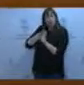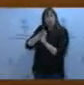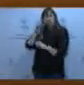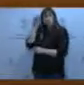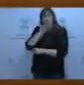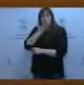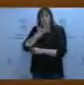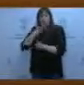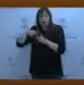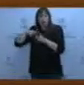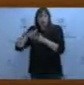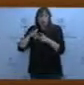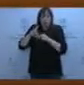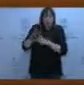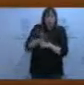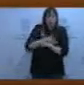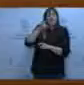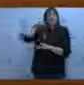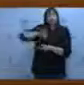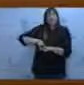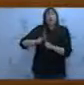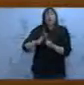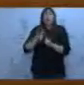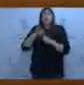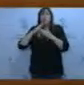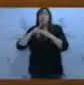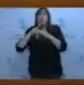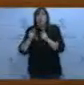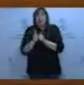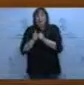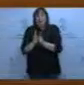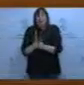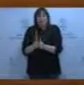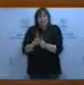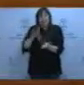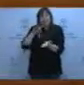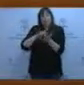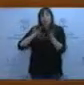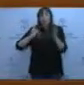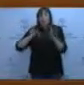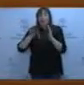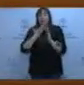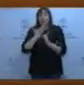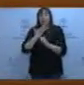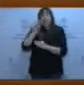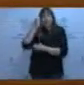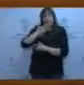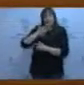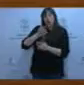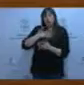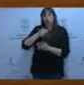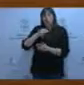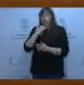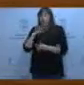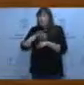seguimiento de pacientes en edad escolar que hayan tenido brotes de enfermedad mental, protocolos de